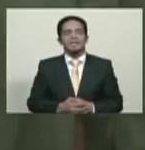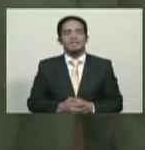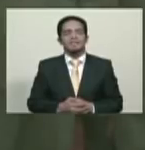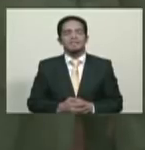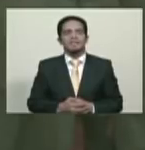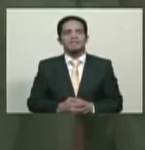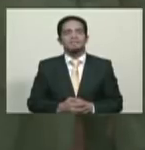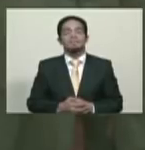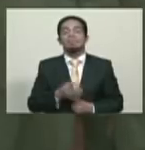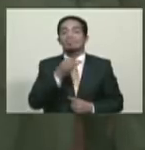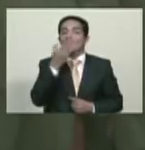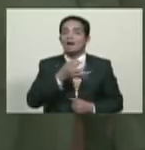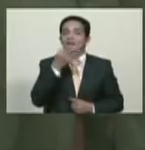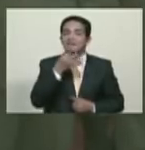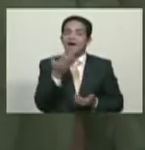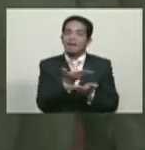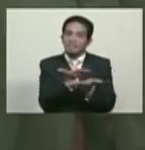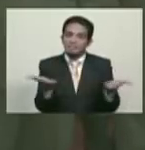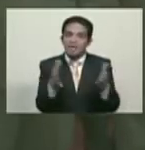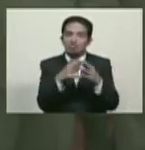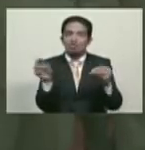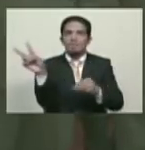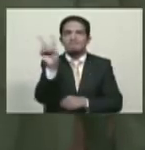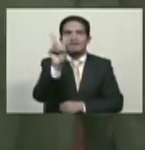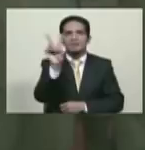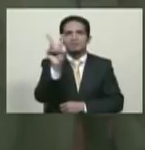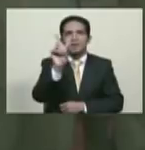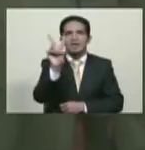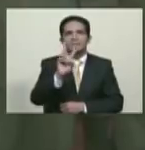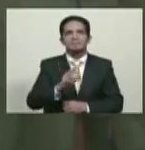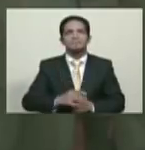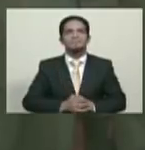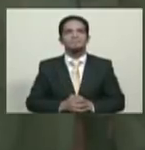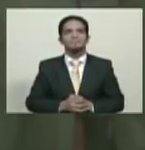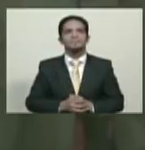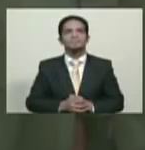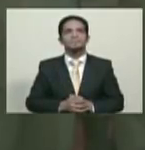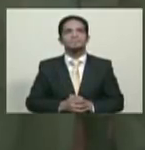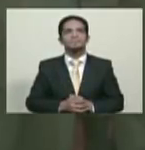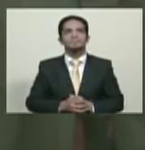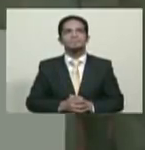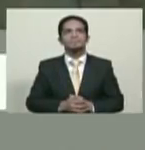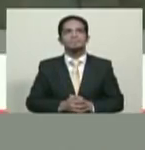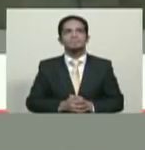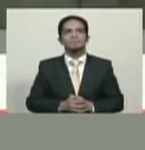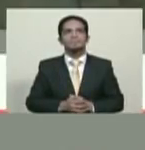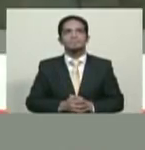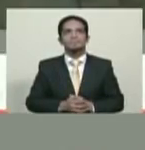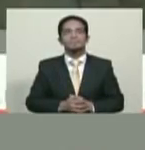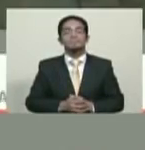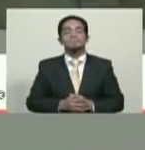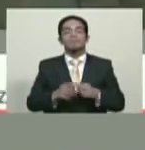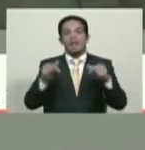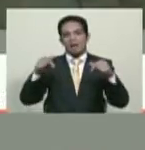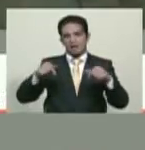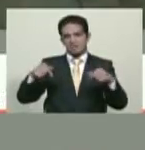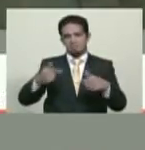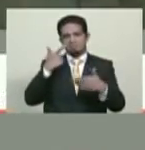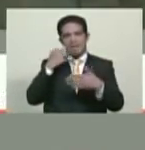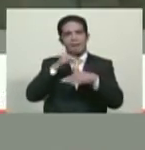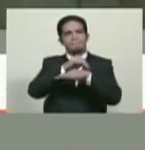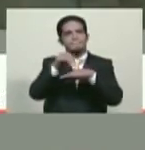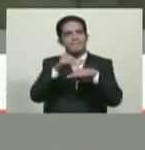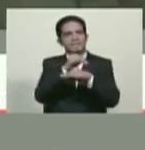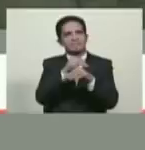Bueno, muy buenas tardes a todo el pueblo de Venezuela. Estamos transmitiendo desde aquí, desde el Ministerio del Poder Popular para